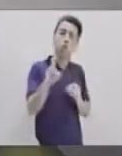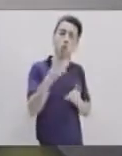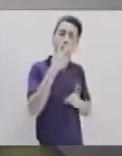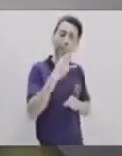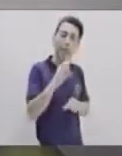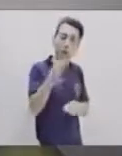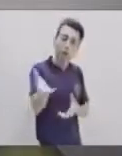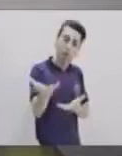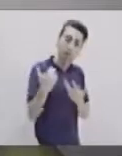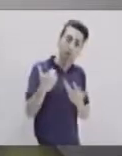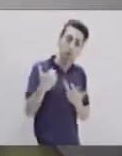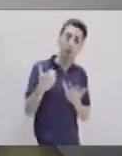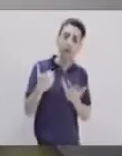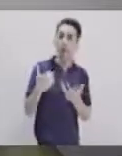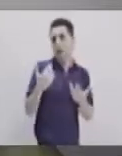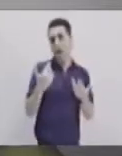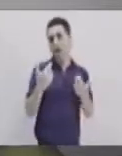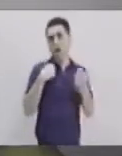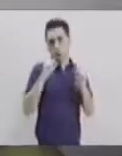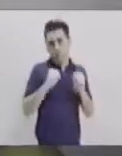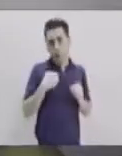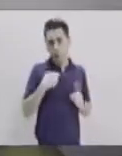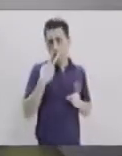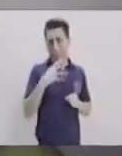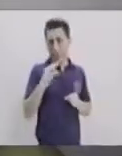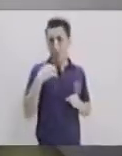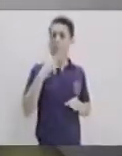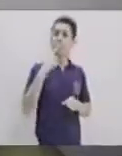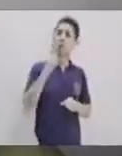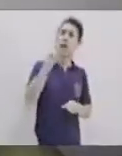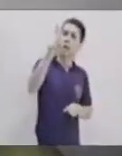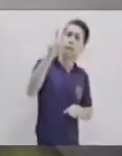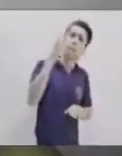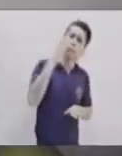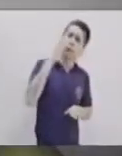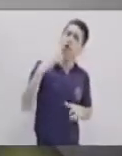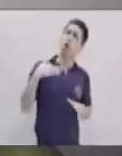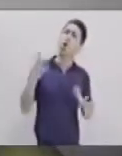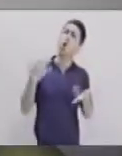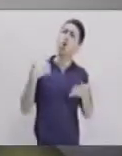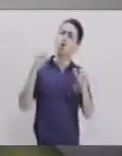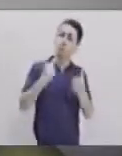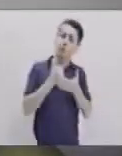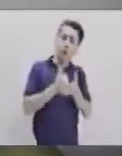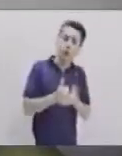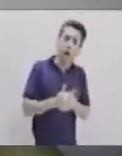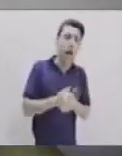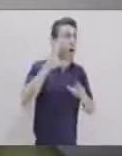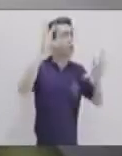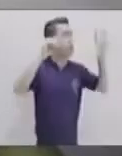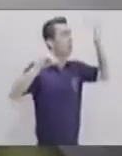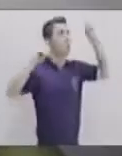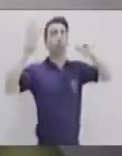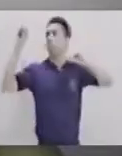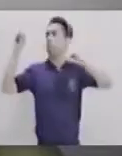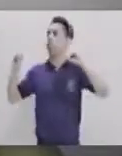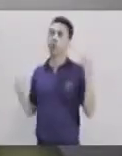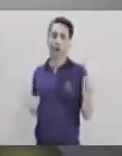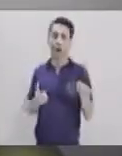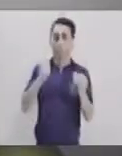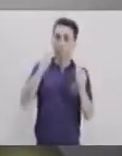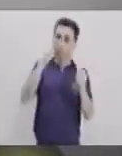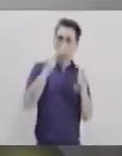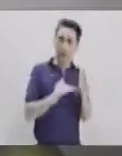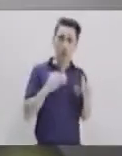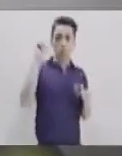decir, pero yo ¿cómo puedo colaborar? Entonces tú puedes colaborar como apagando las luces, que no se estén usando,